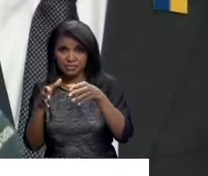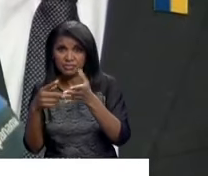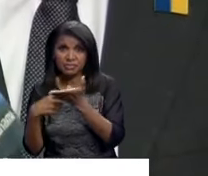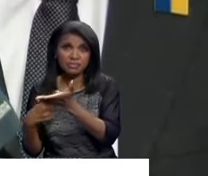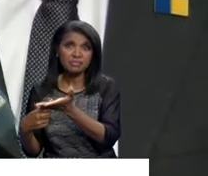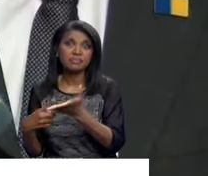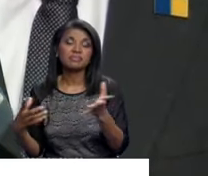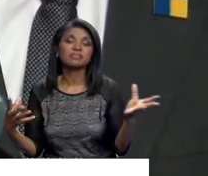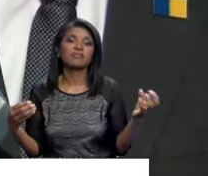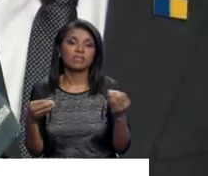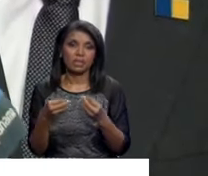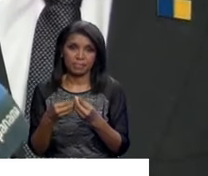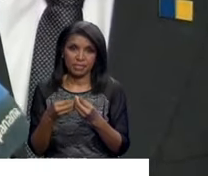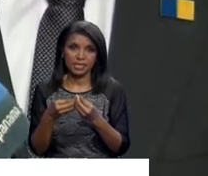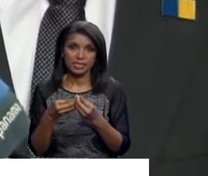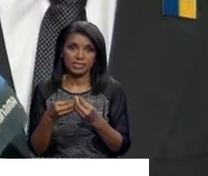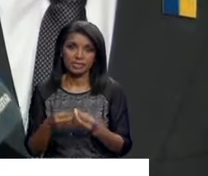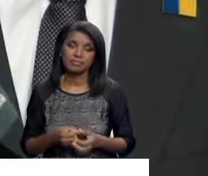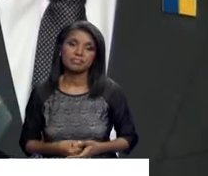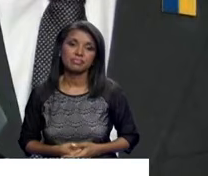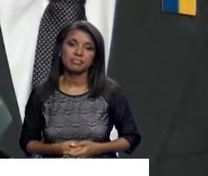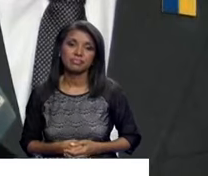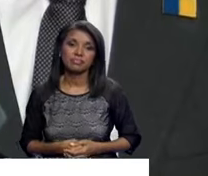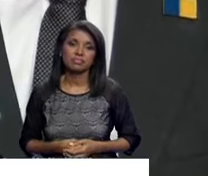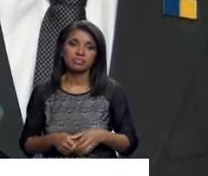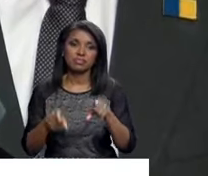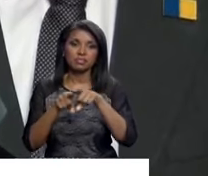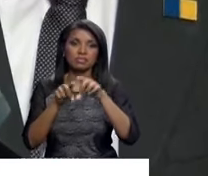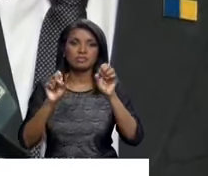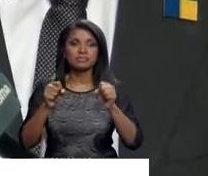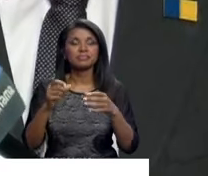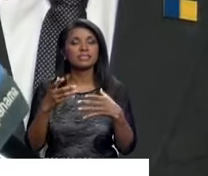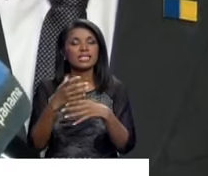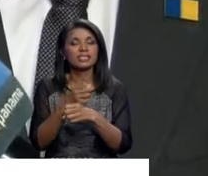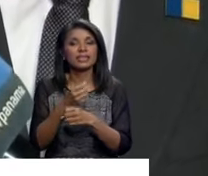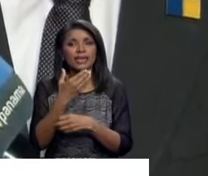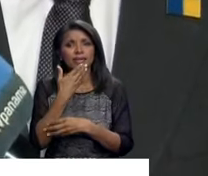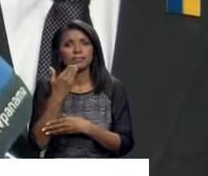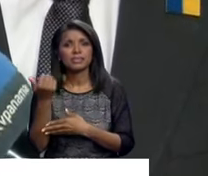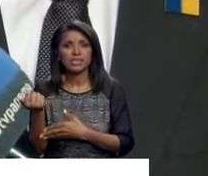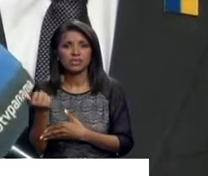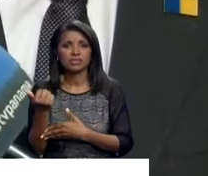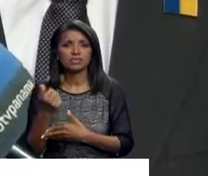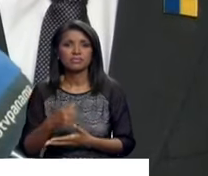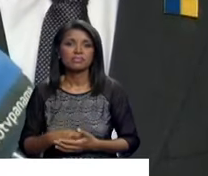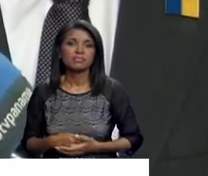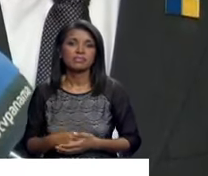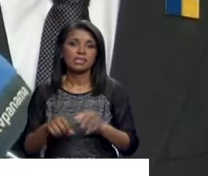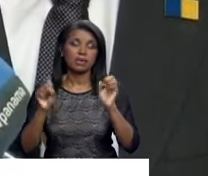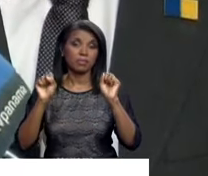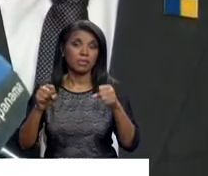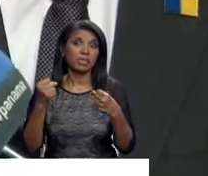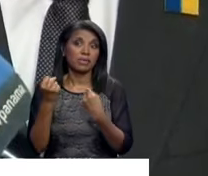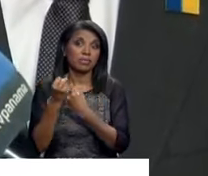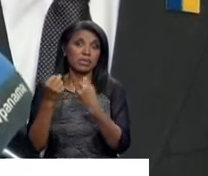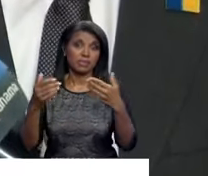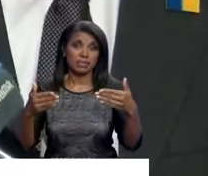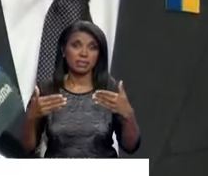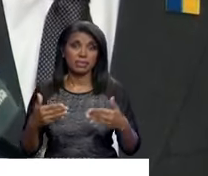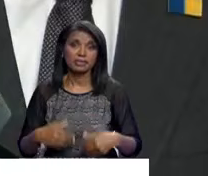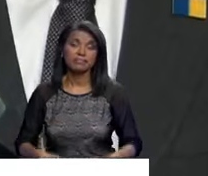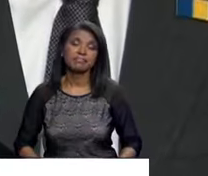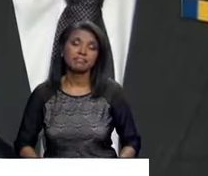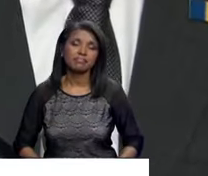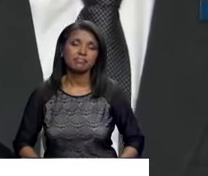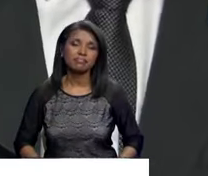y enriqueciendo el debate a lo interno de este proyecto y poder sacar algo consensuado que fuera en favor del país y en favor de la lucha contra la